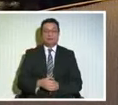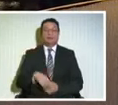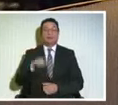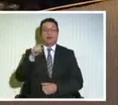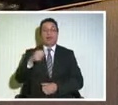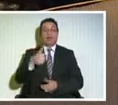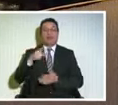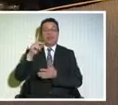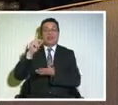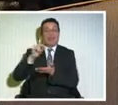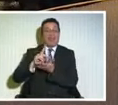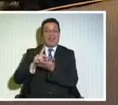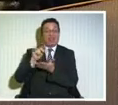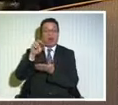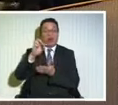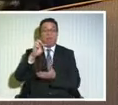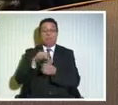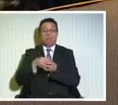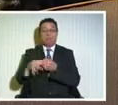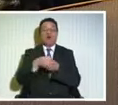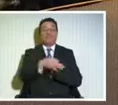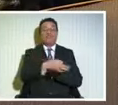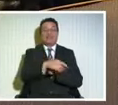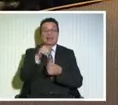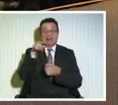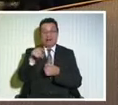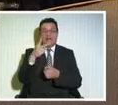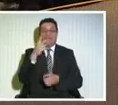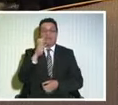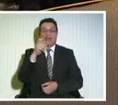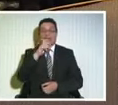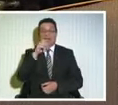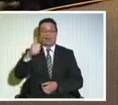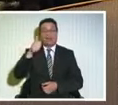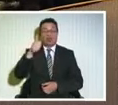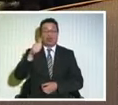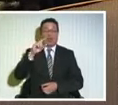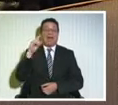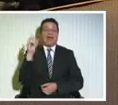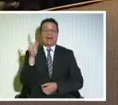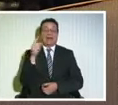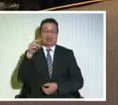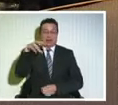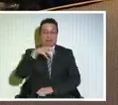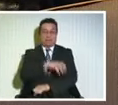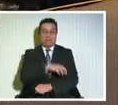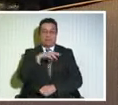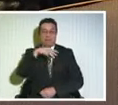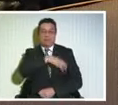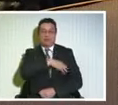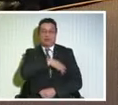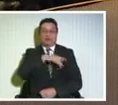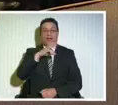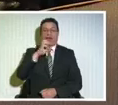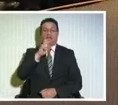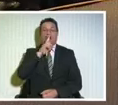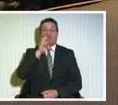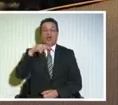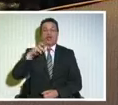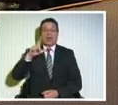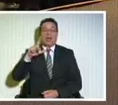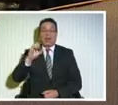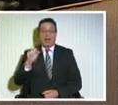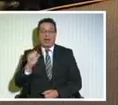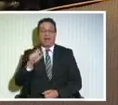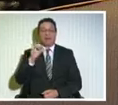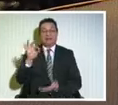Delegado Provincial, señor Enrique Bertrán. A la Directora Regional Metropolitana, señora Antonella Gilbert. A